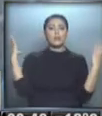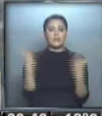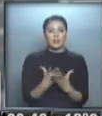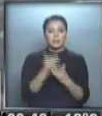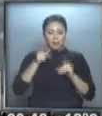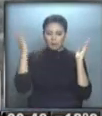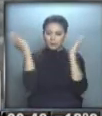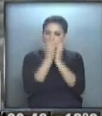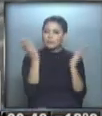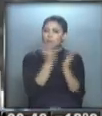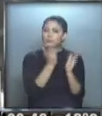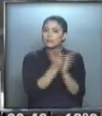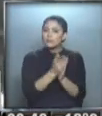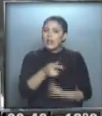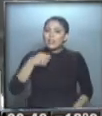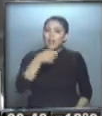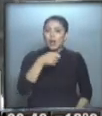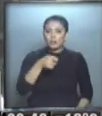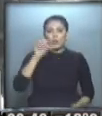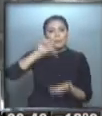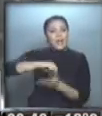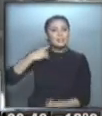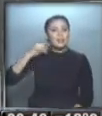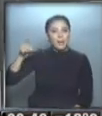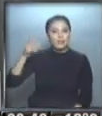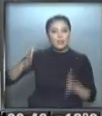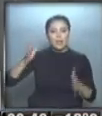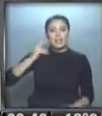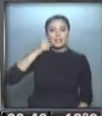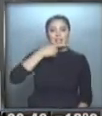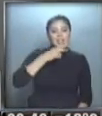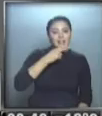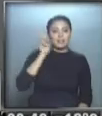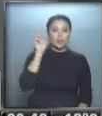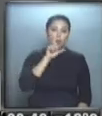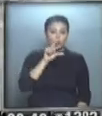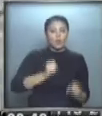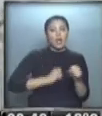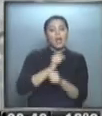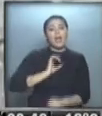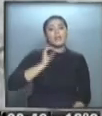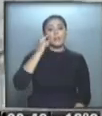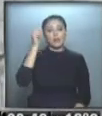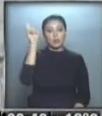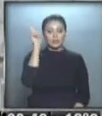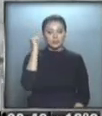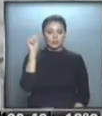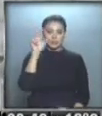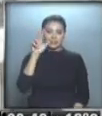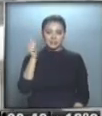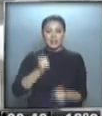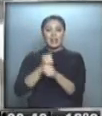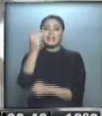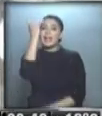e investigar los crímenes cometidos en España entre el 17 de julio de 1936 y